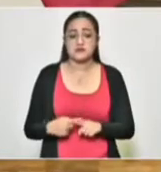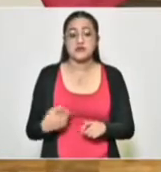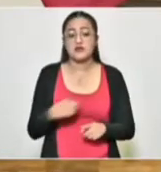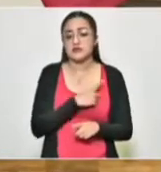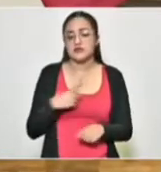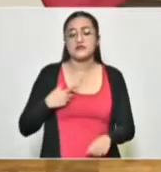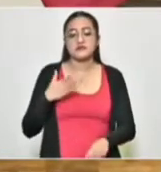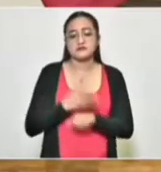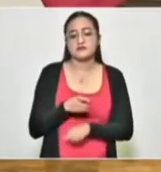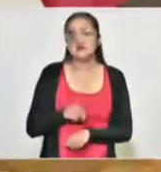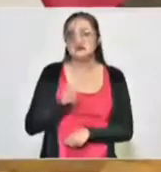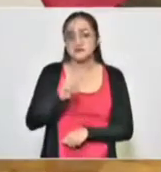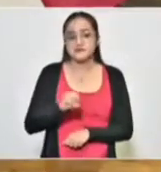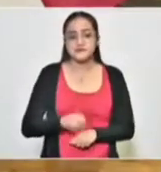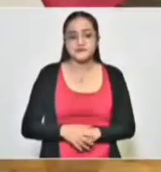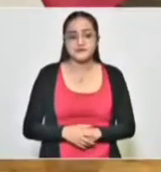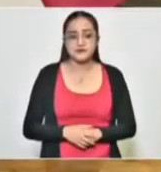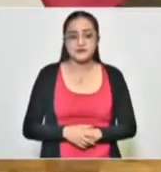ser sancionada.